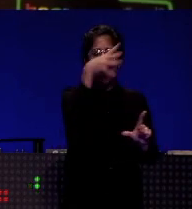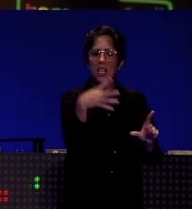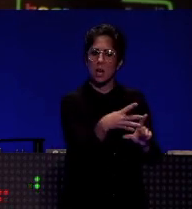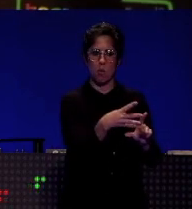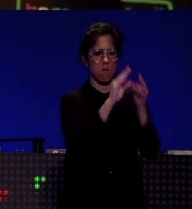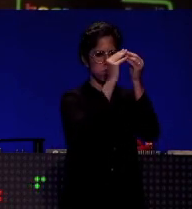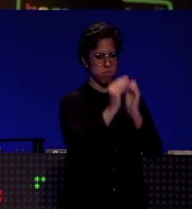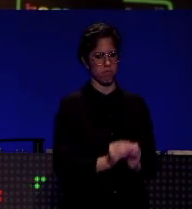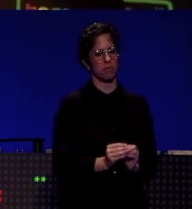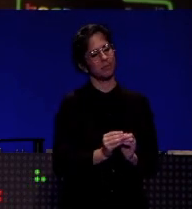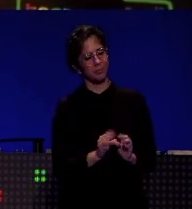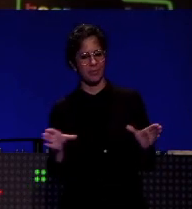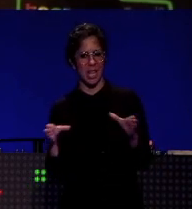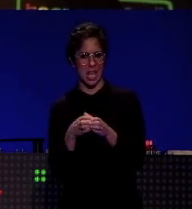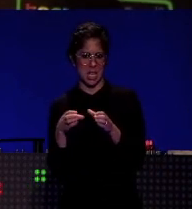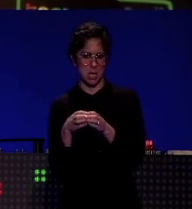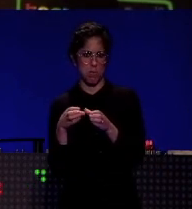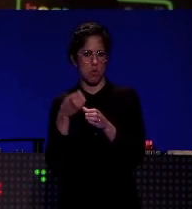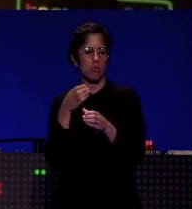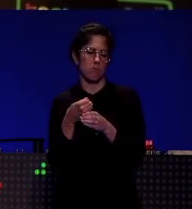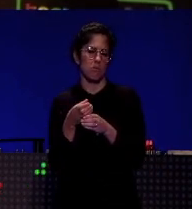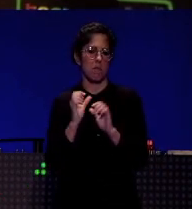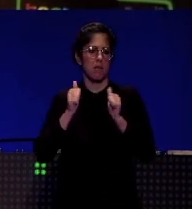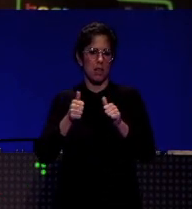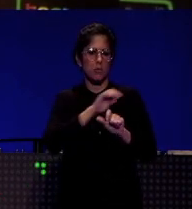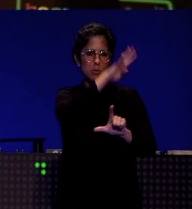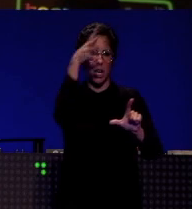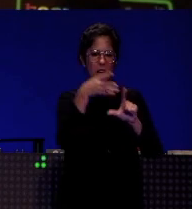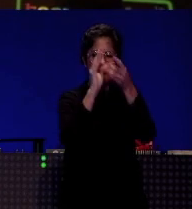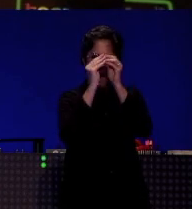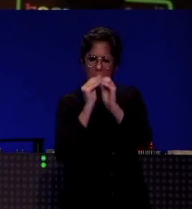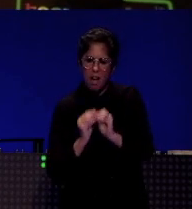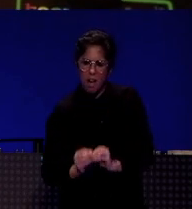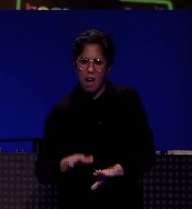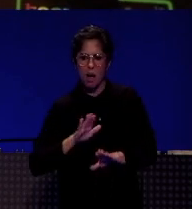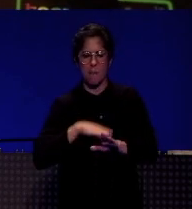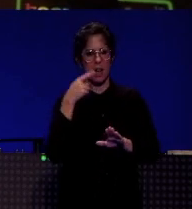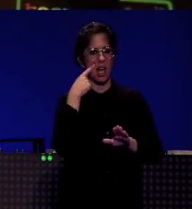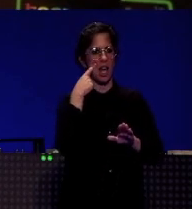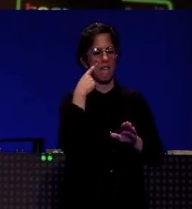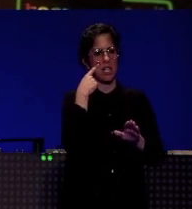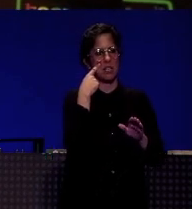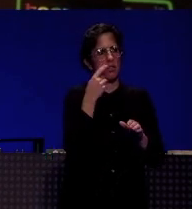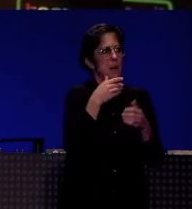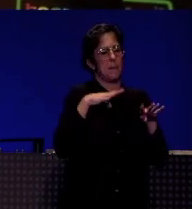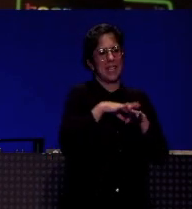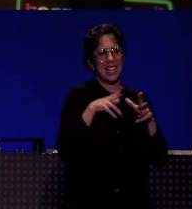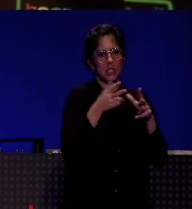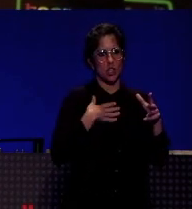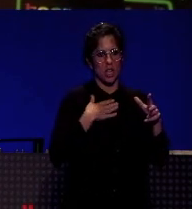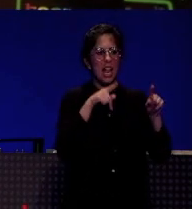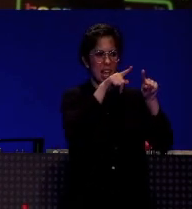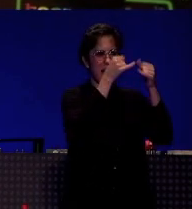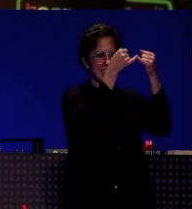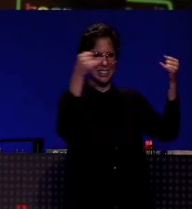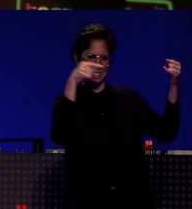equipo una página web para ponerla en el perfil de las redes sociales para que todo el mundo que quiera saber quién es noelia lópez o quién es la marca de nueva de